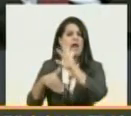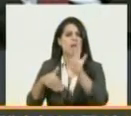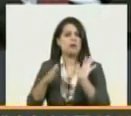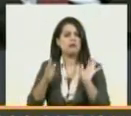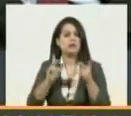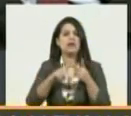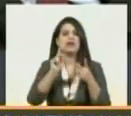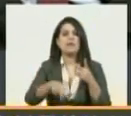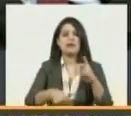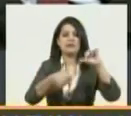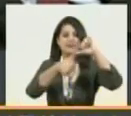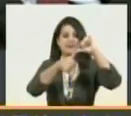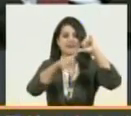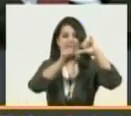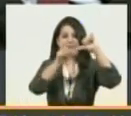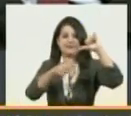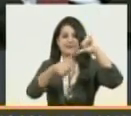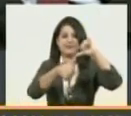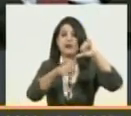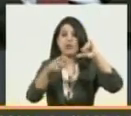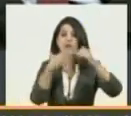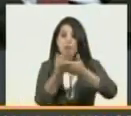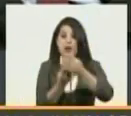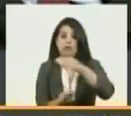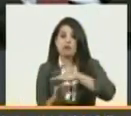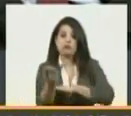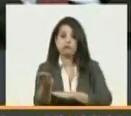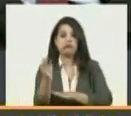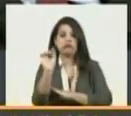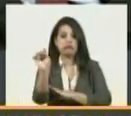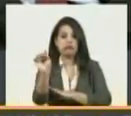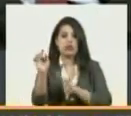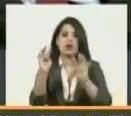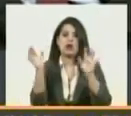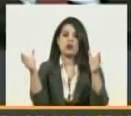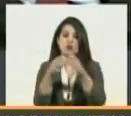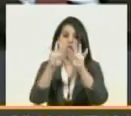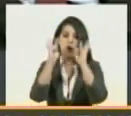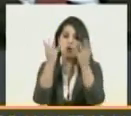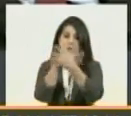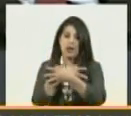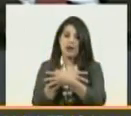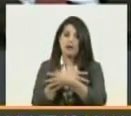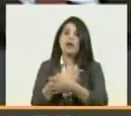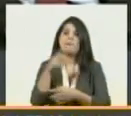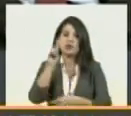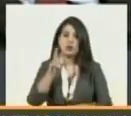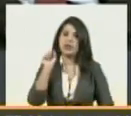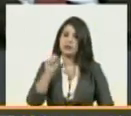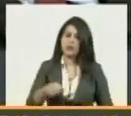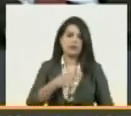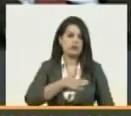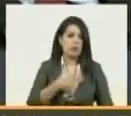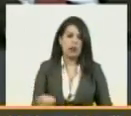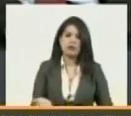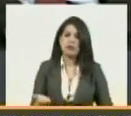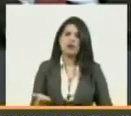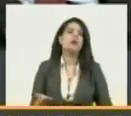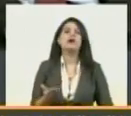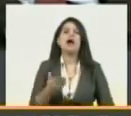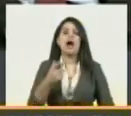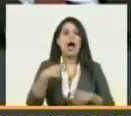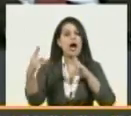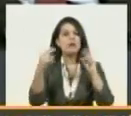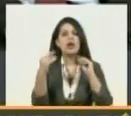al CARICOM que llevó una propuesta sincera y que Venezuela está dispuesta a conversarla con